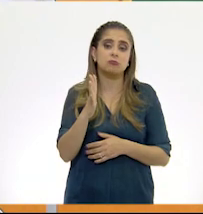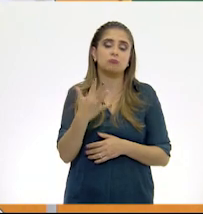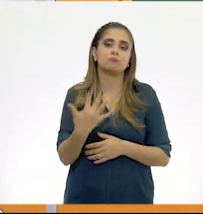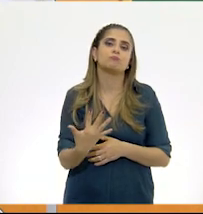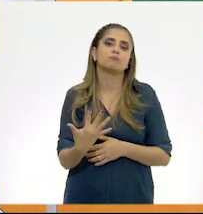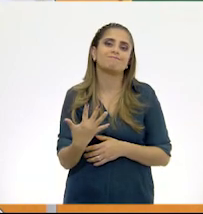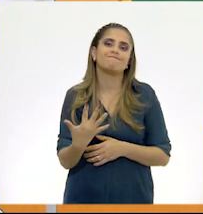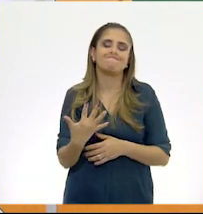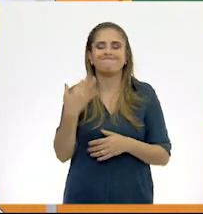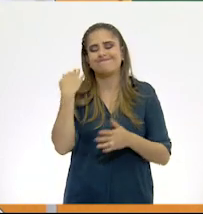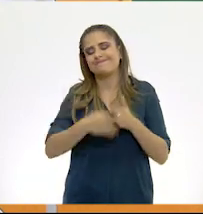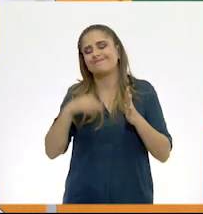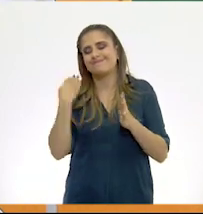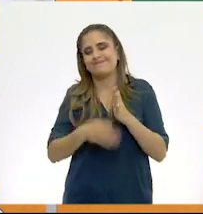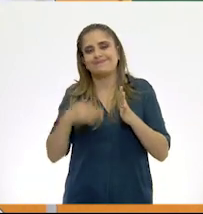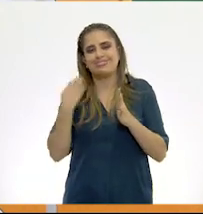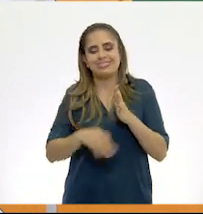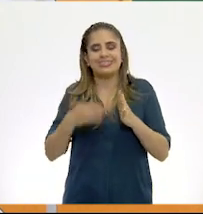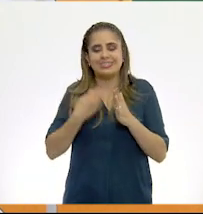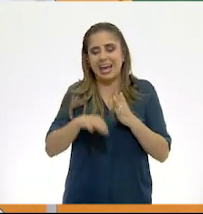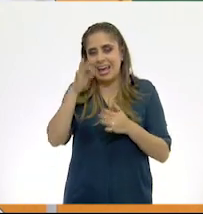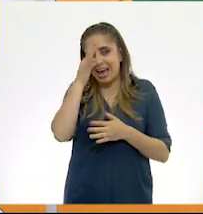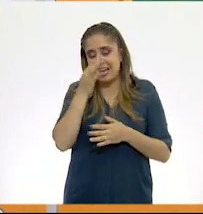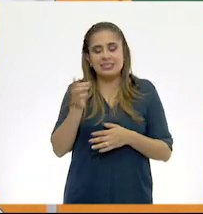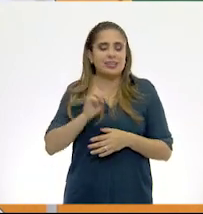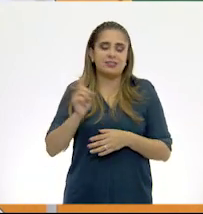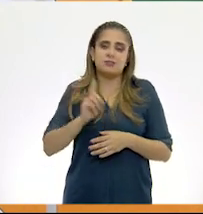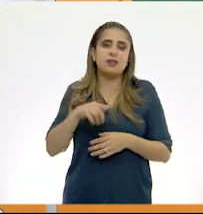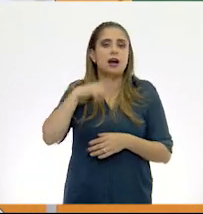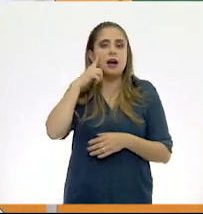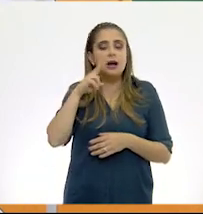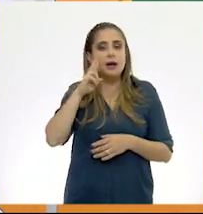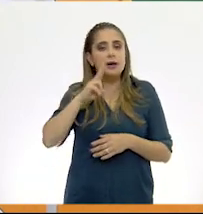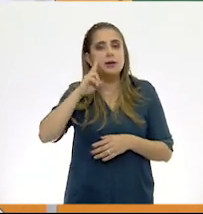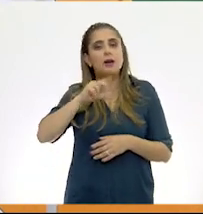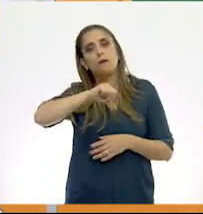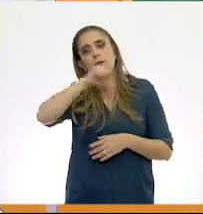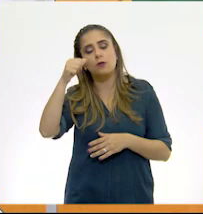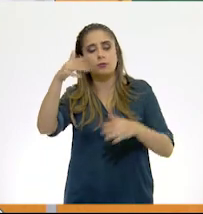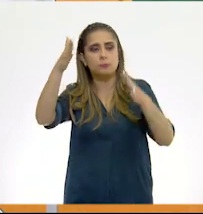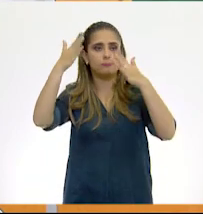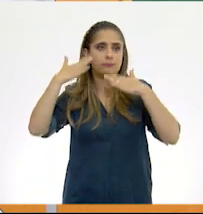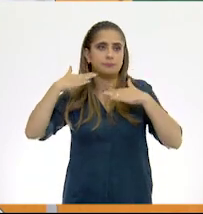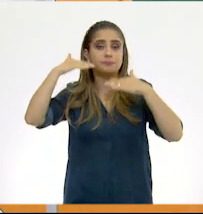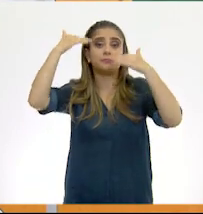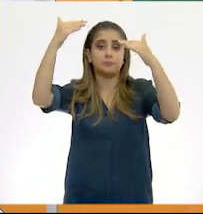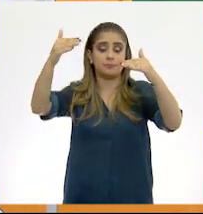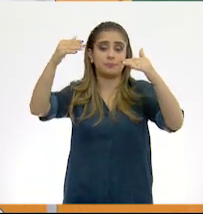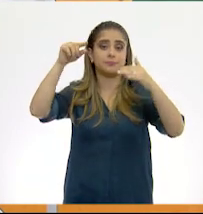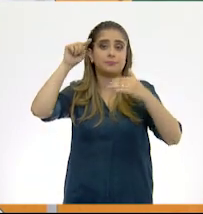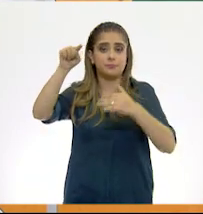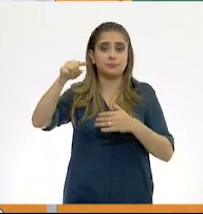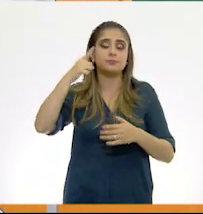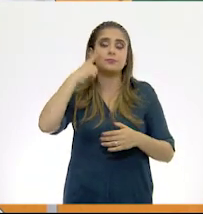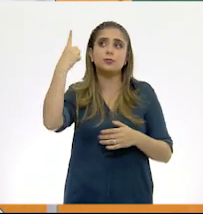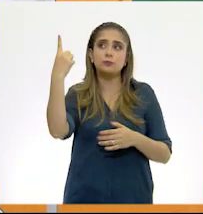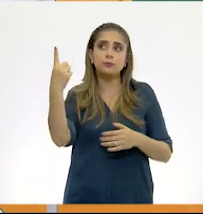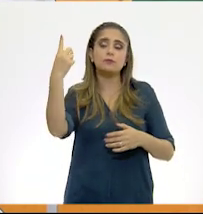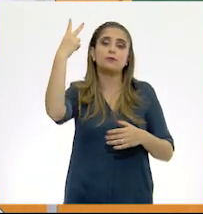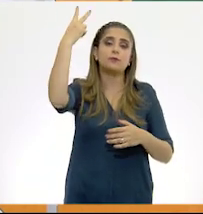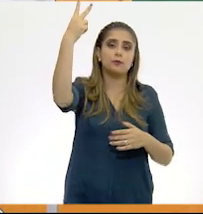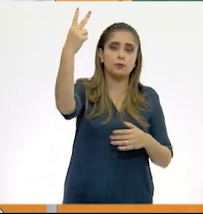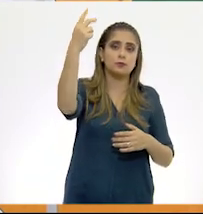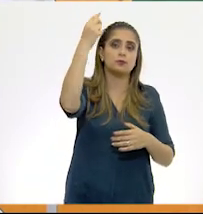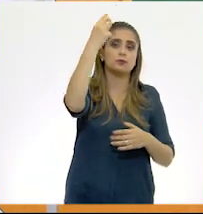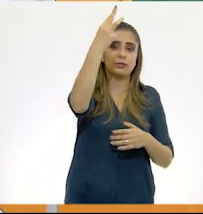cinco. ¡Uy! Casi llegamos al seis, pero no es la figura correcta. Y solamente nos queda esta. A ver, contemos.